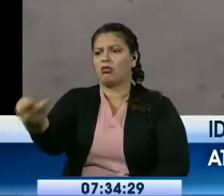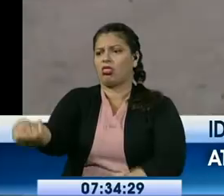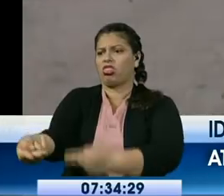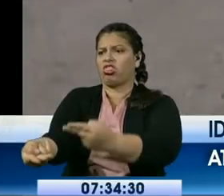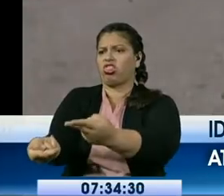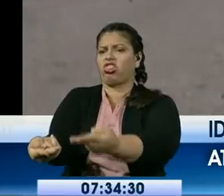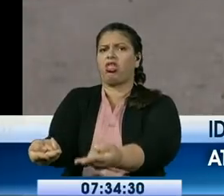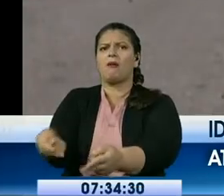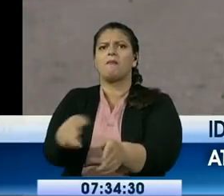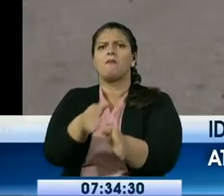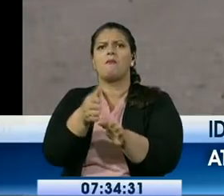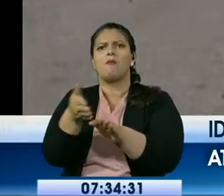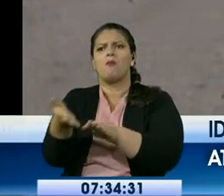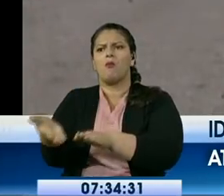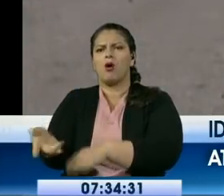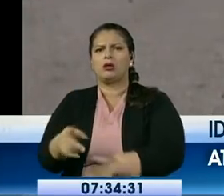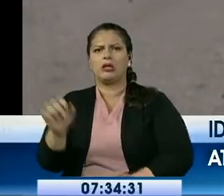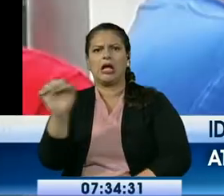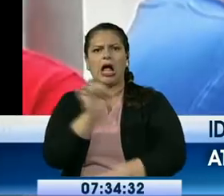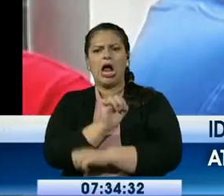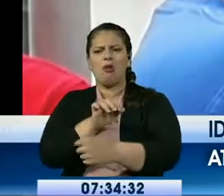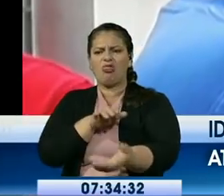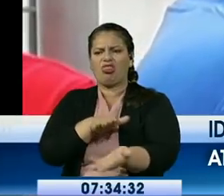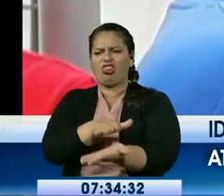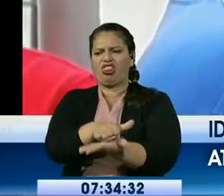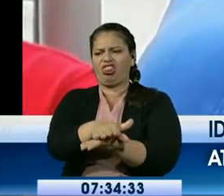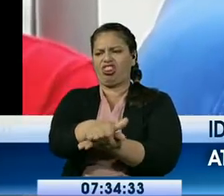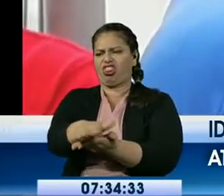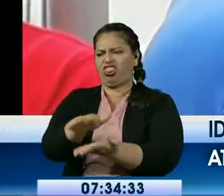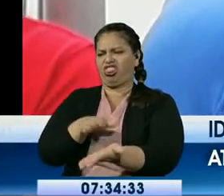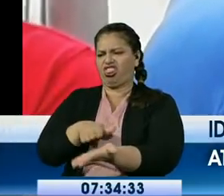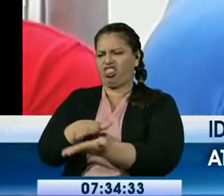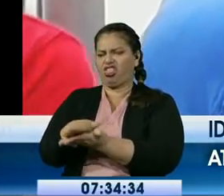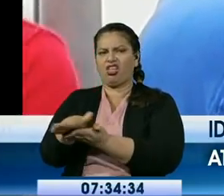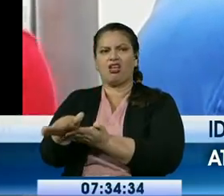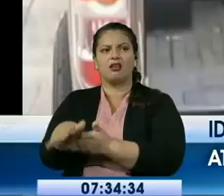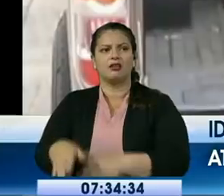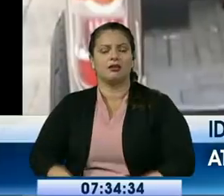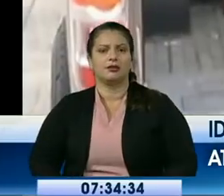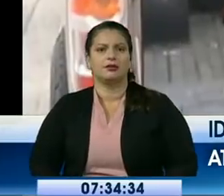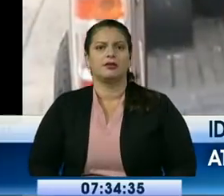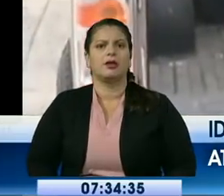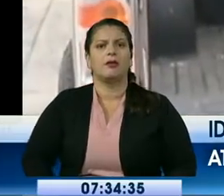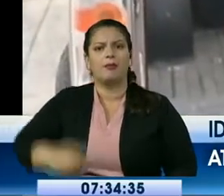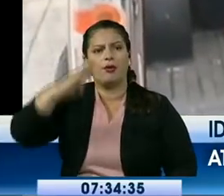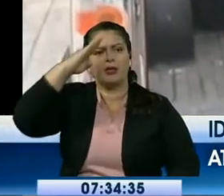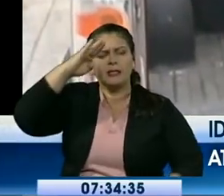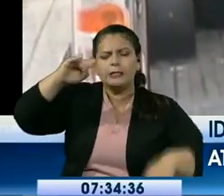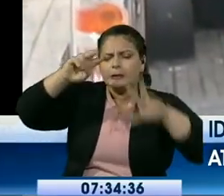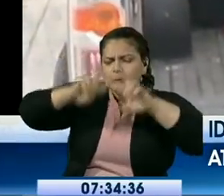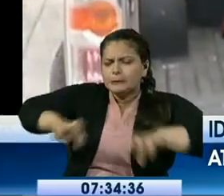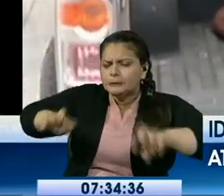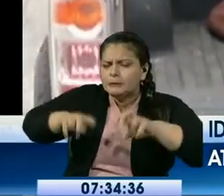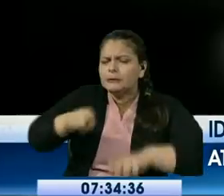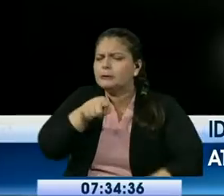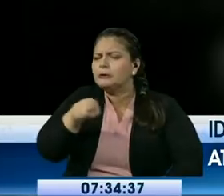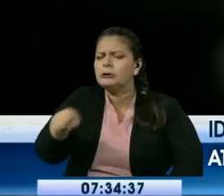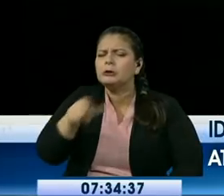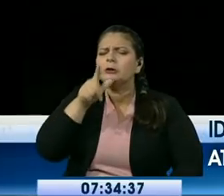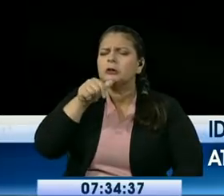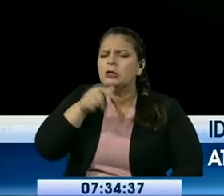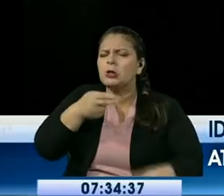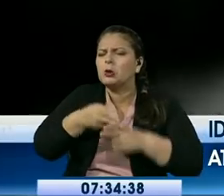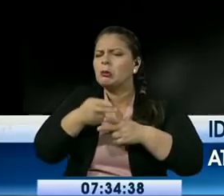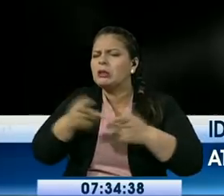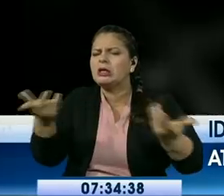vía, al Puente Alterno Norte, ellos cuentan que eran estudiantes universitarios que seguían la carrera de diseño gráfico y que aquel día